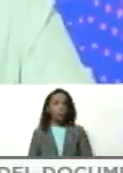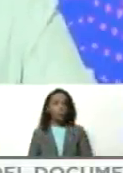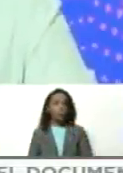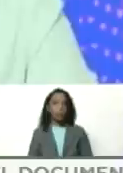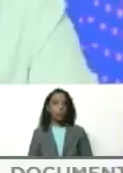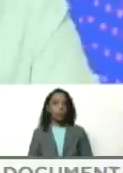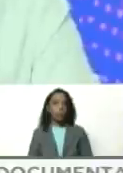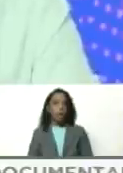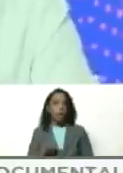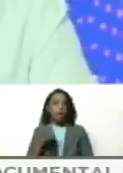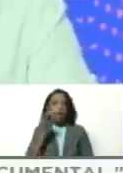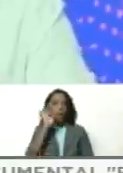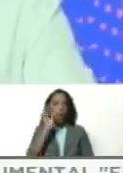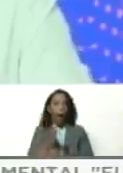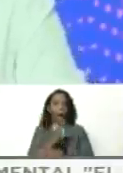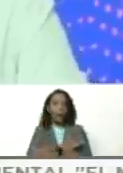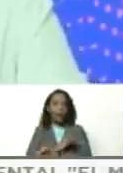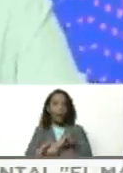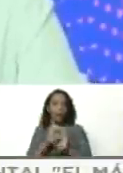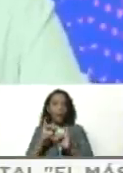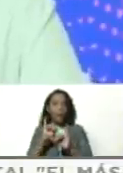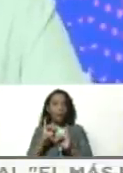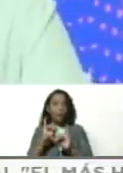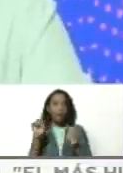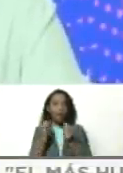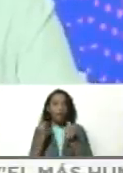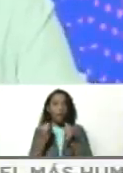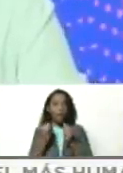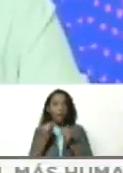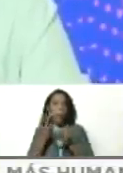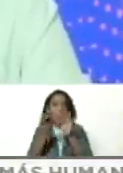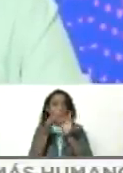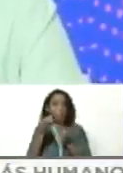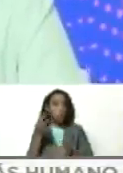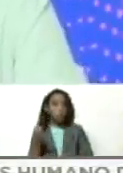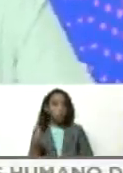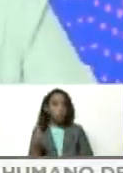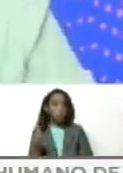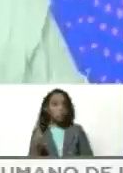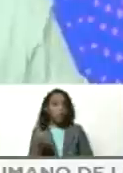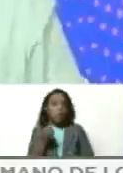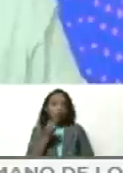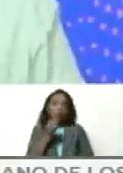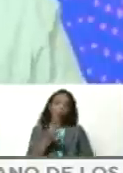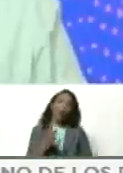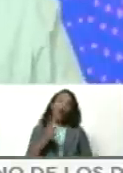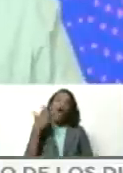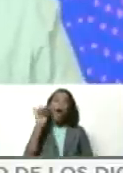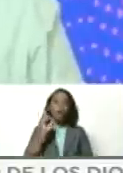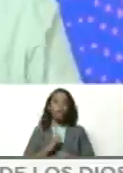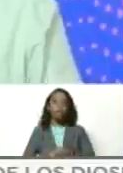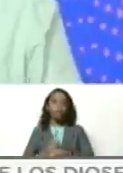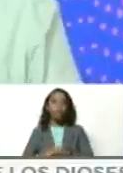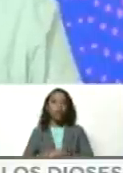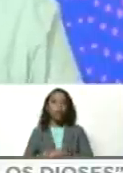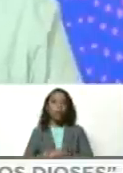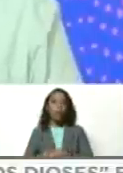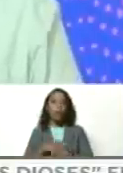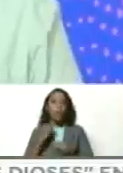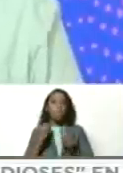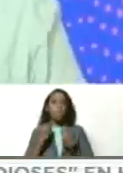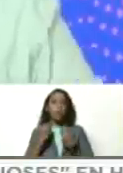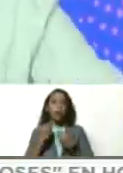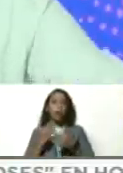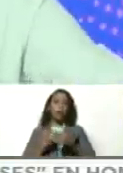Vamos a tomarnos el cafecito antes de que se enfríe. Me explico, ¿verdad? Bueno, hay tiempo para ir